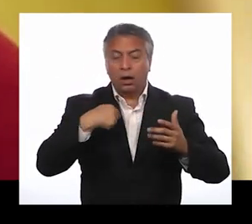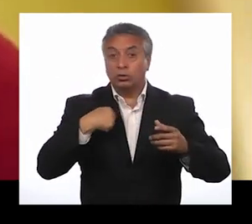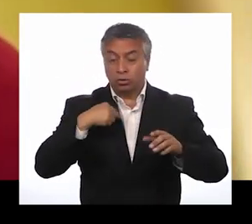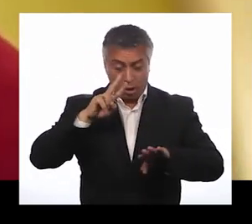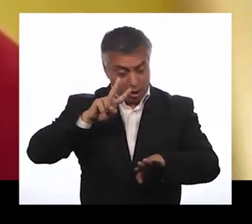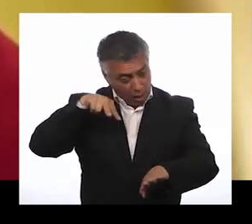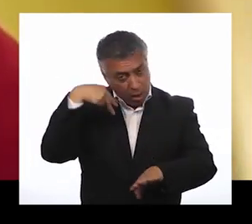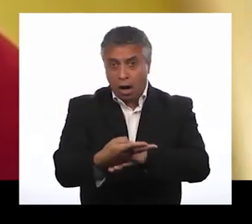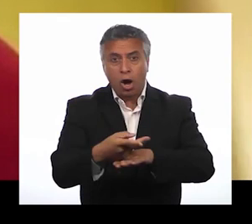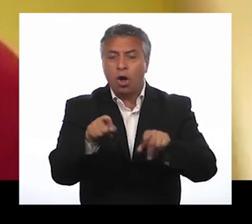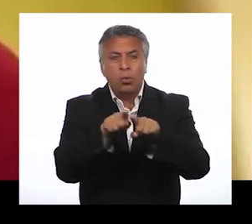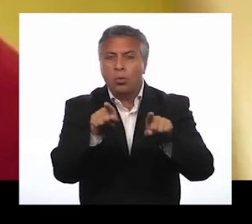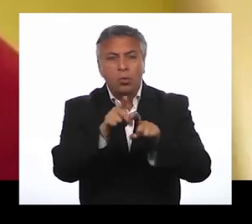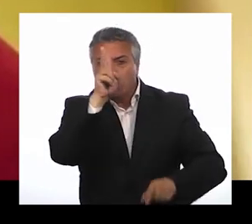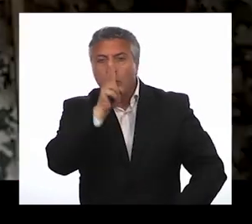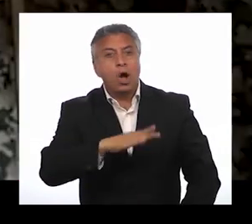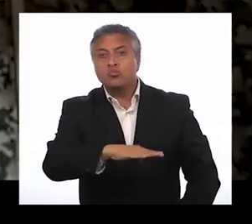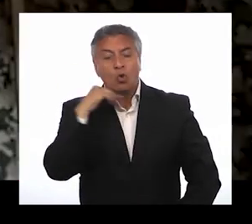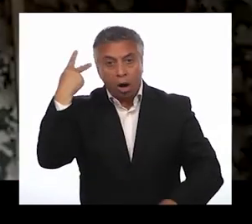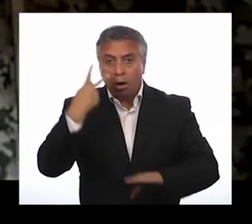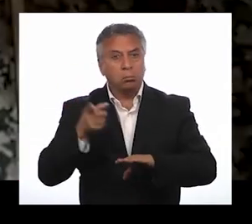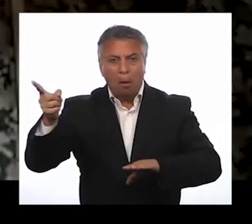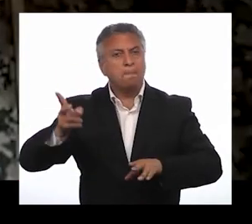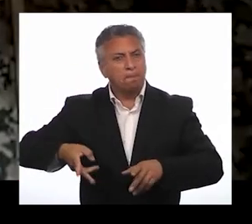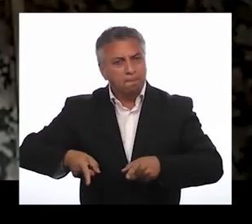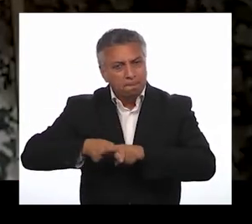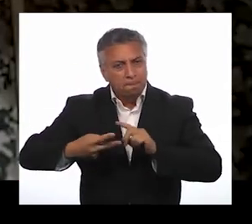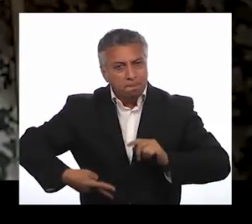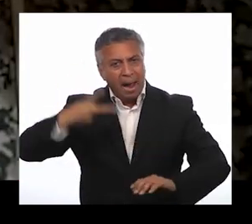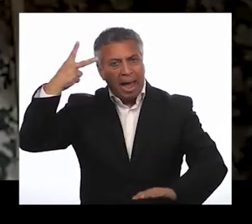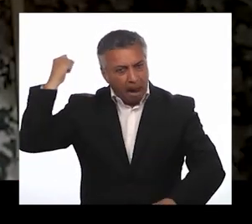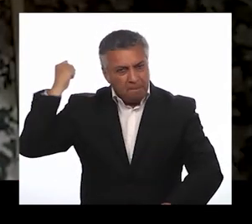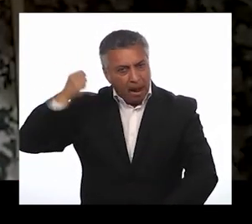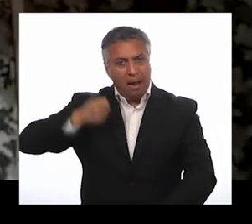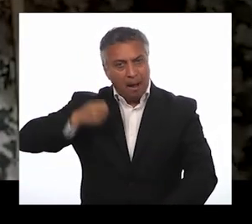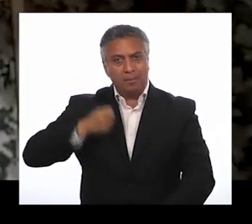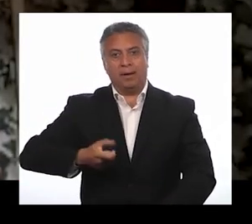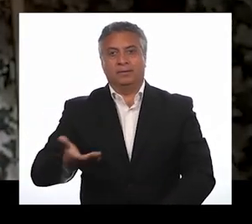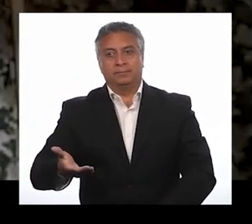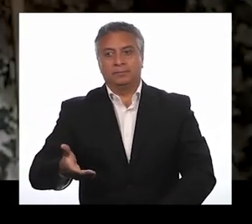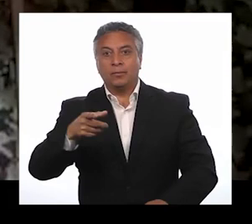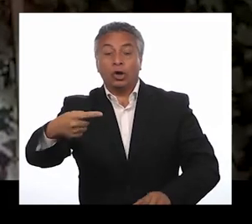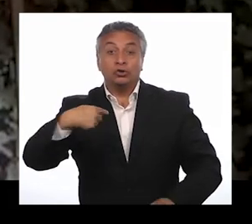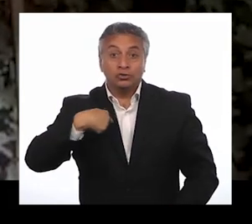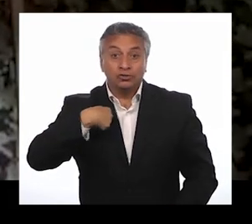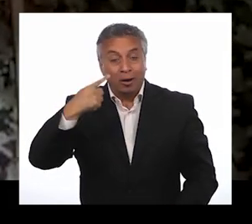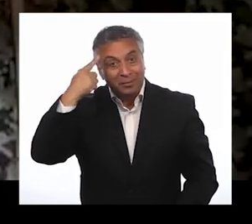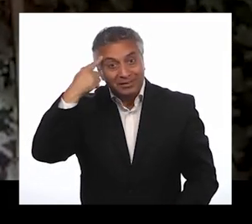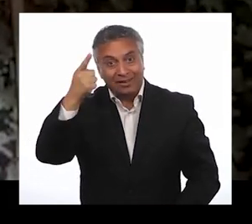caí como muerto y me siguió pegando. Yo tenía un pensamiento muy bueno sobre la institución